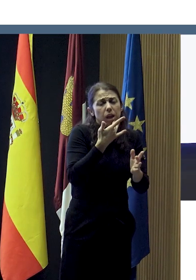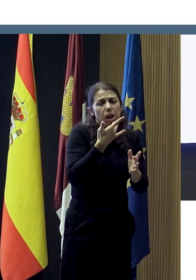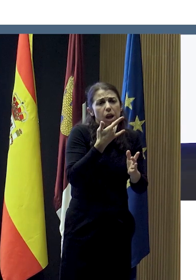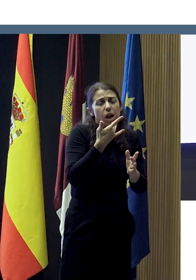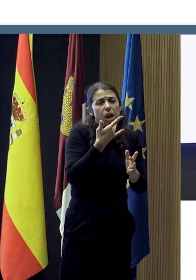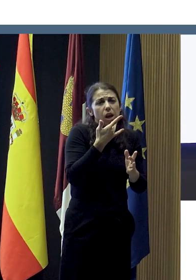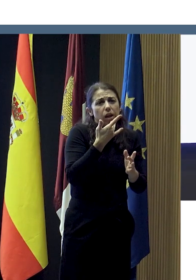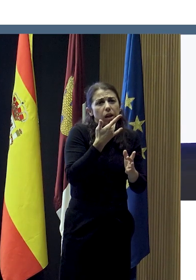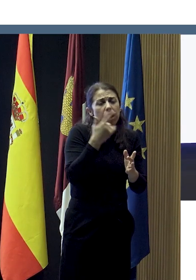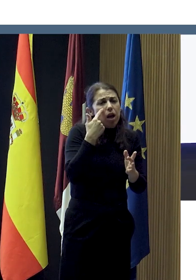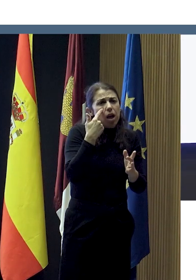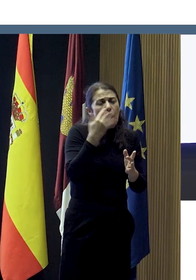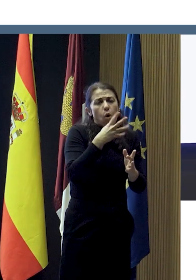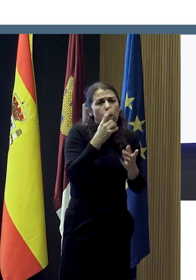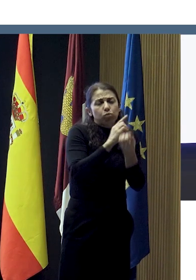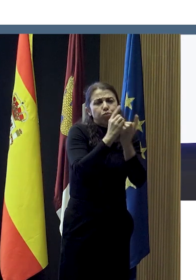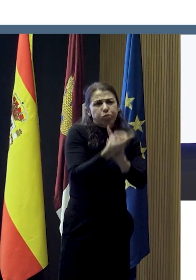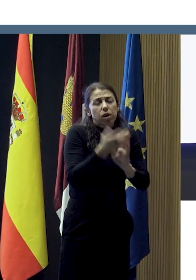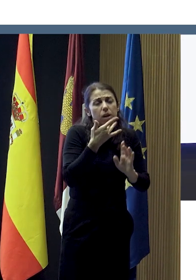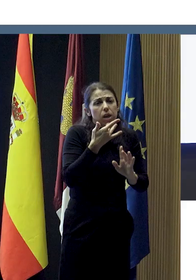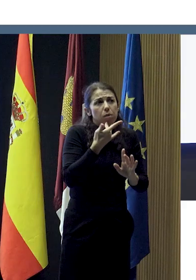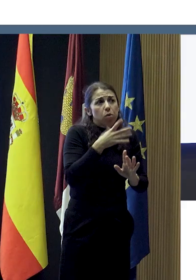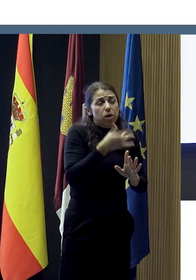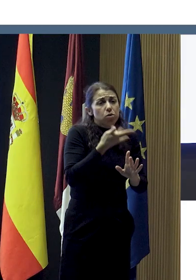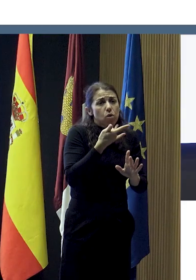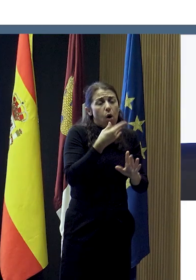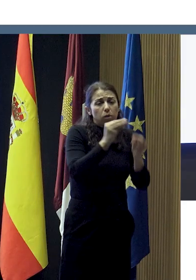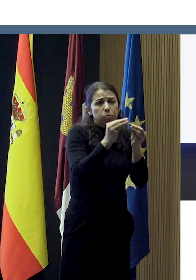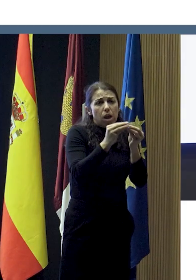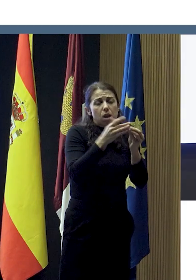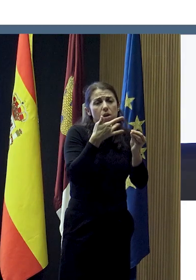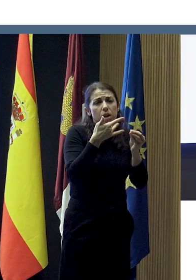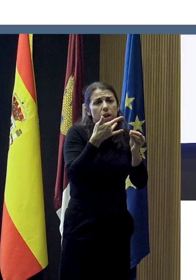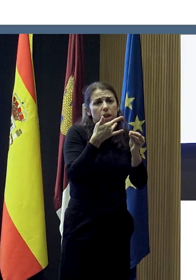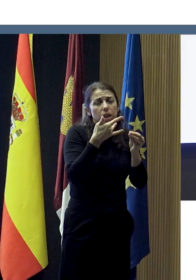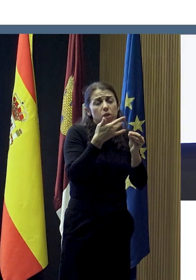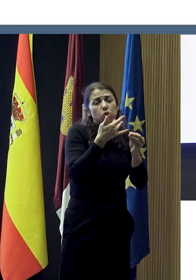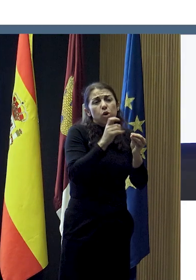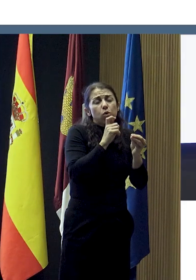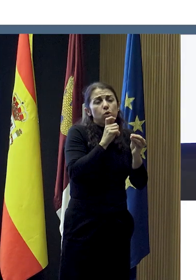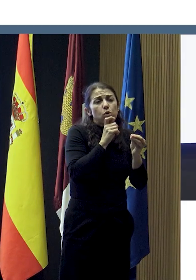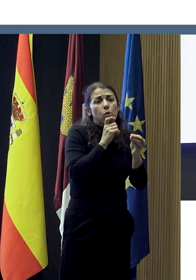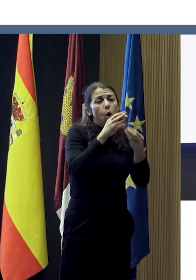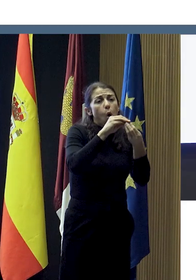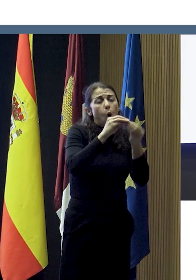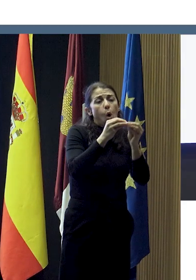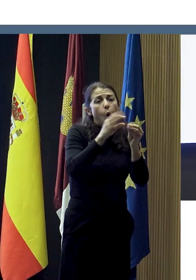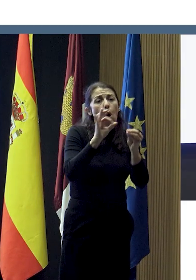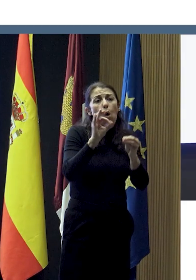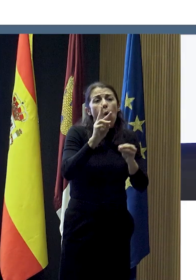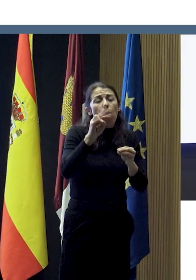fosforila más de la cuenta. Cuando se fosforila más de la cuenta también forma agregados, que en este caso se conocen como ovillos y